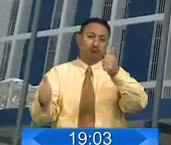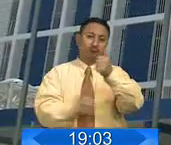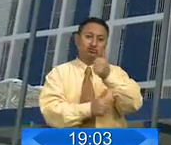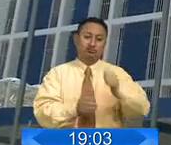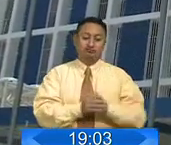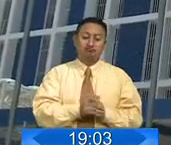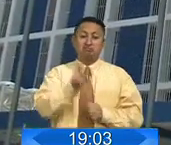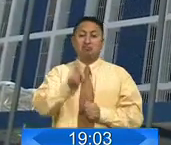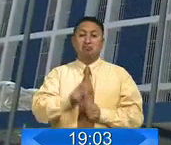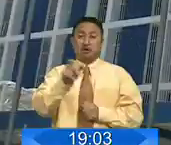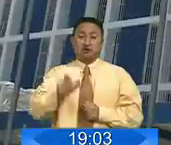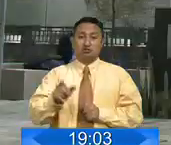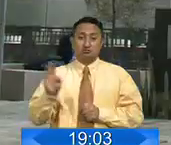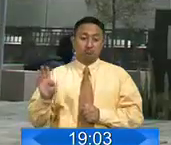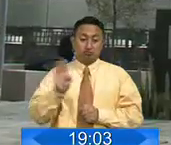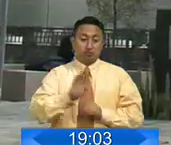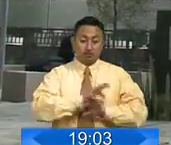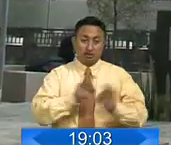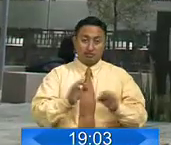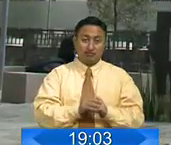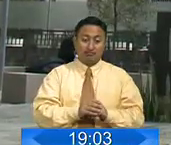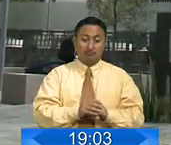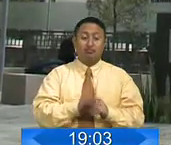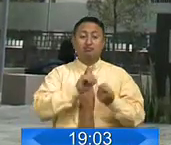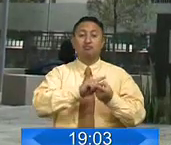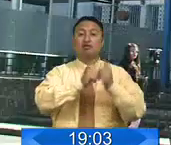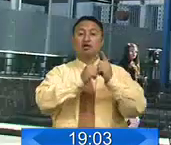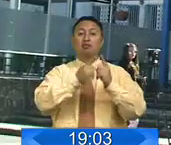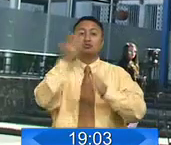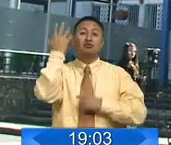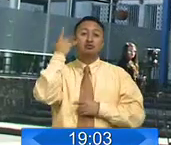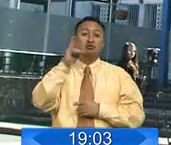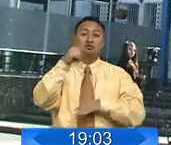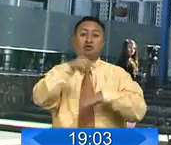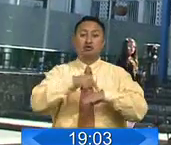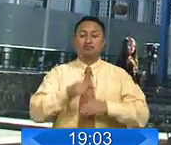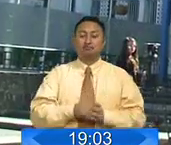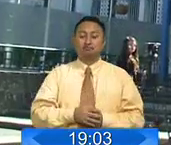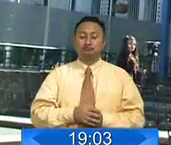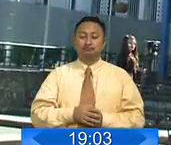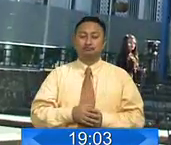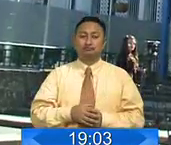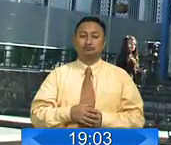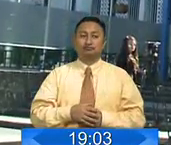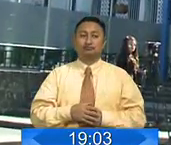acudieron al llamado de la Fiscalía se les deberá designar nuevo día y hora, informó Héctor Romero.